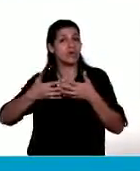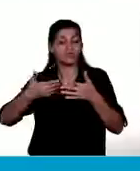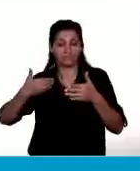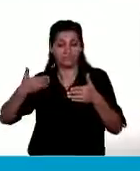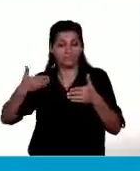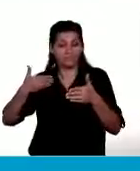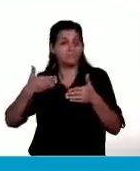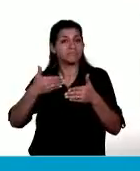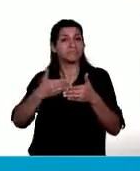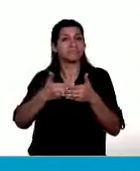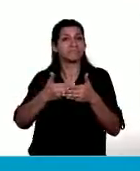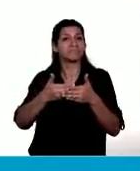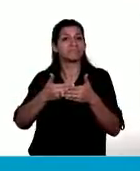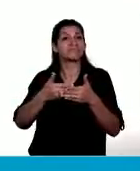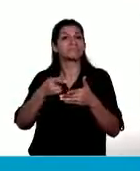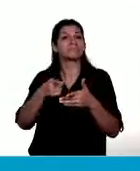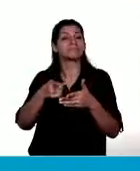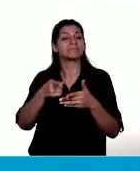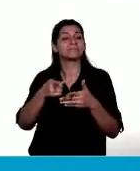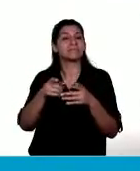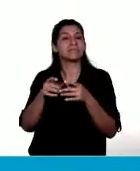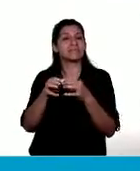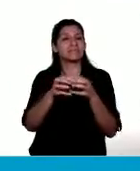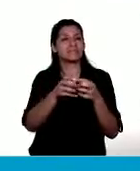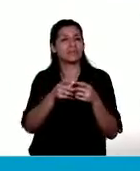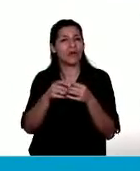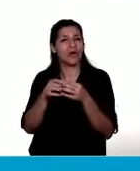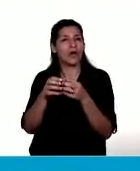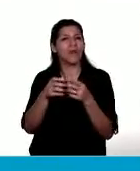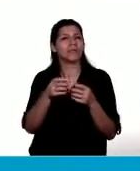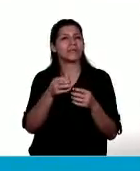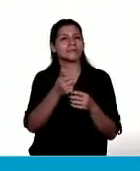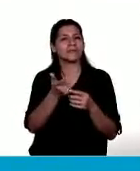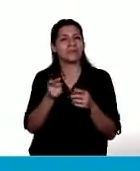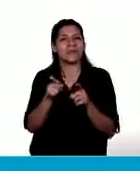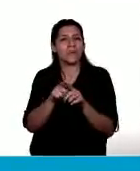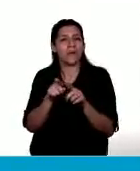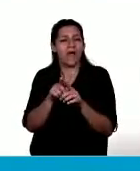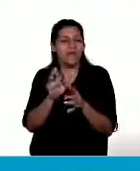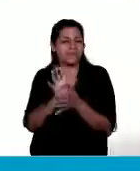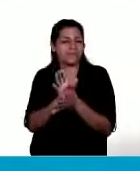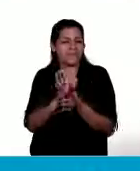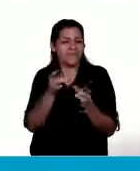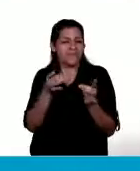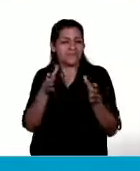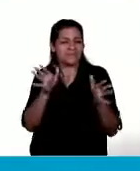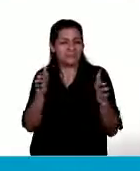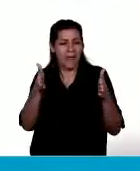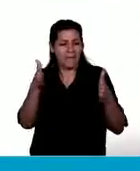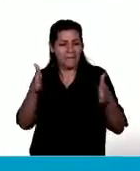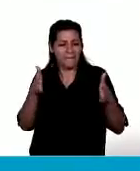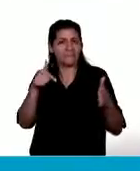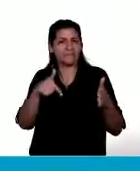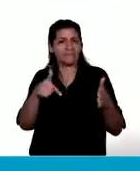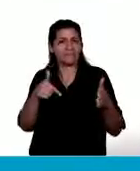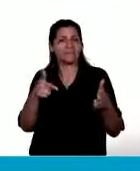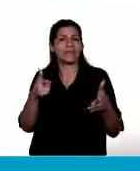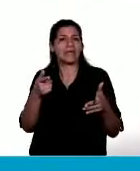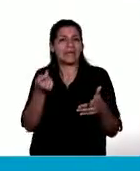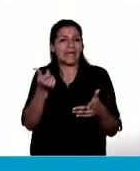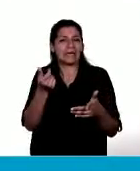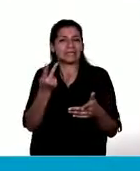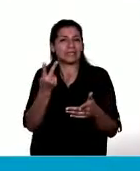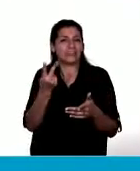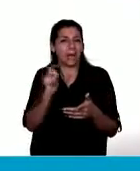misma cantidad de sesiones que se hicieron durante todo el año pasado, con casi 2 meses de pandemia.